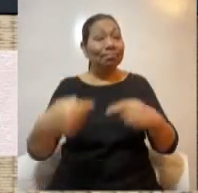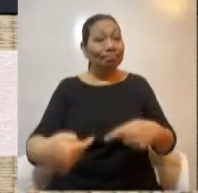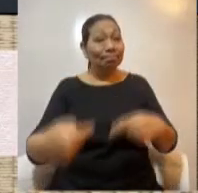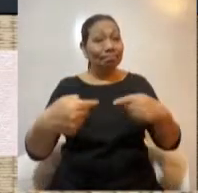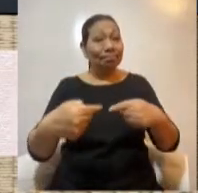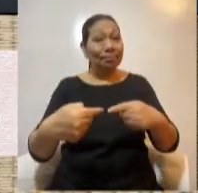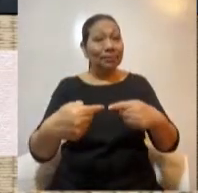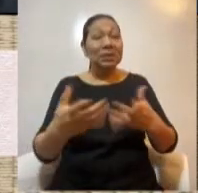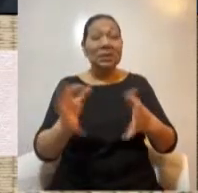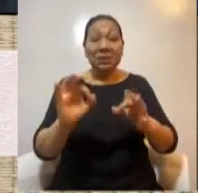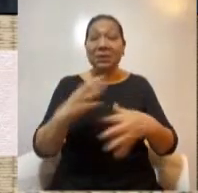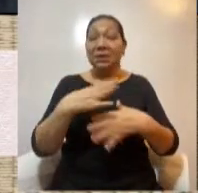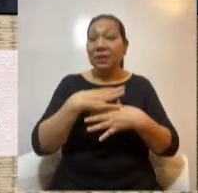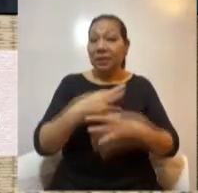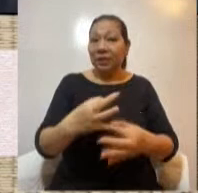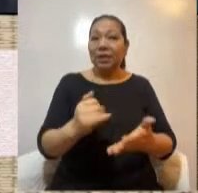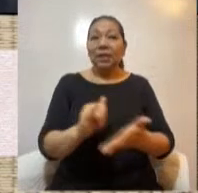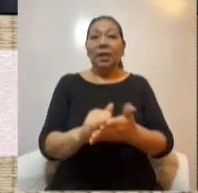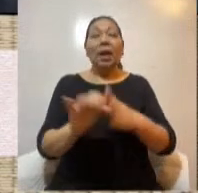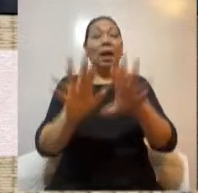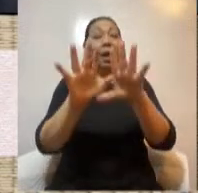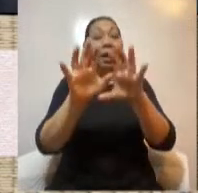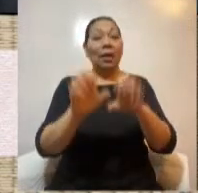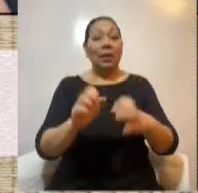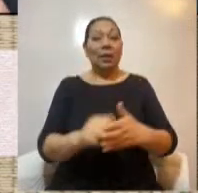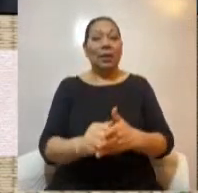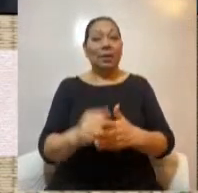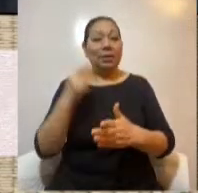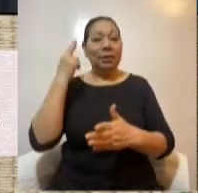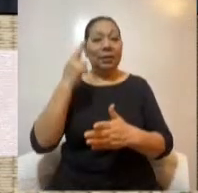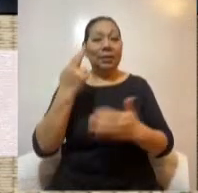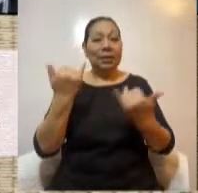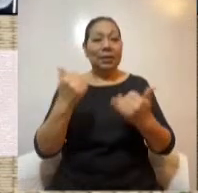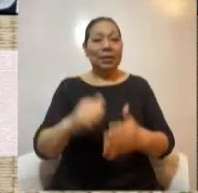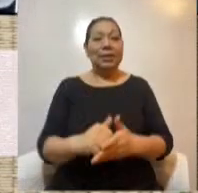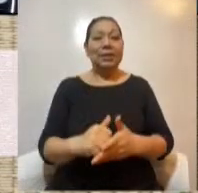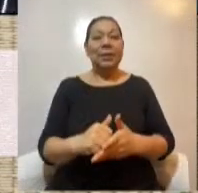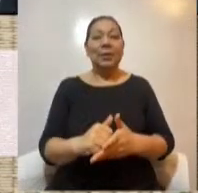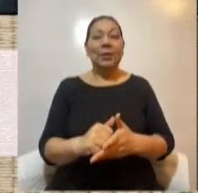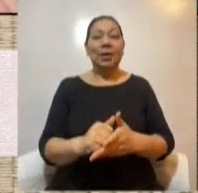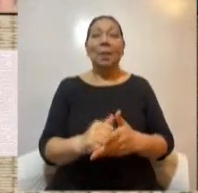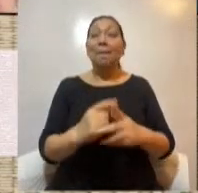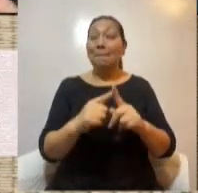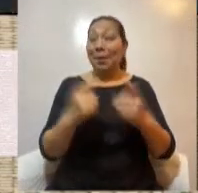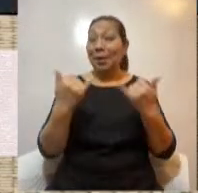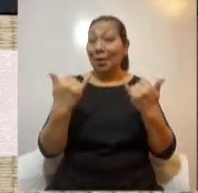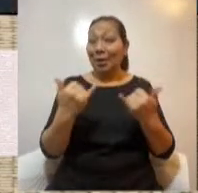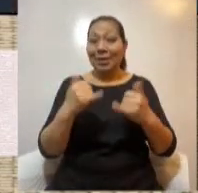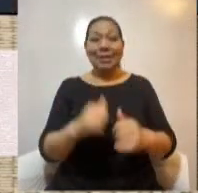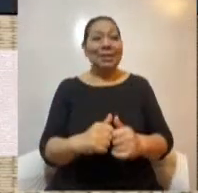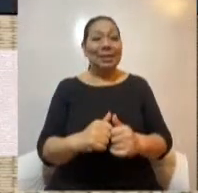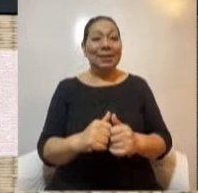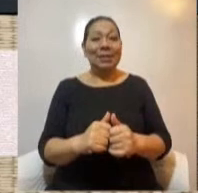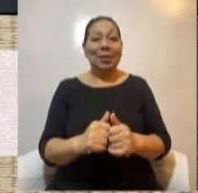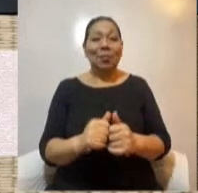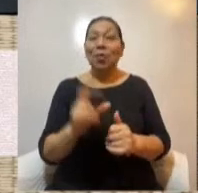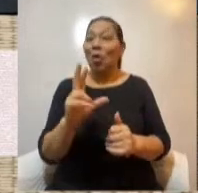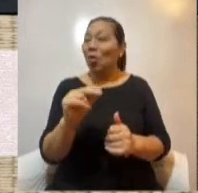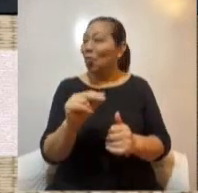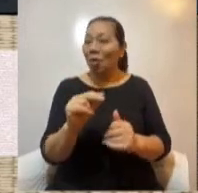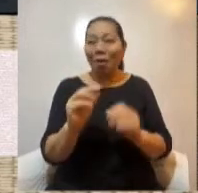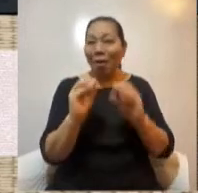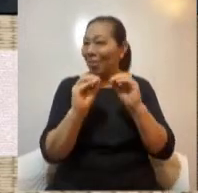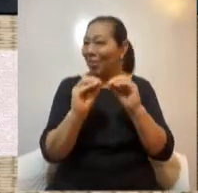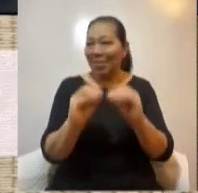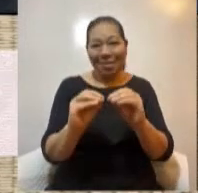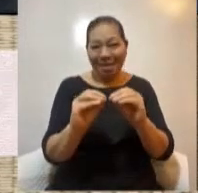de discusión, o lo que más nos interesa, es evaluar la racionalidad de este criterio. Si este criterio